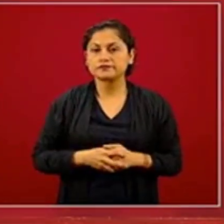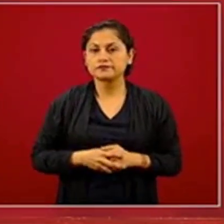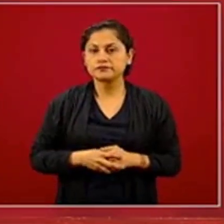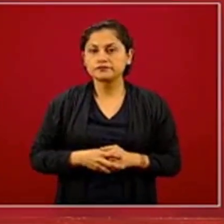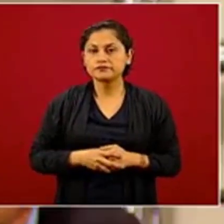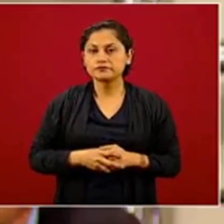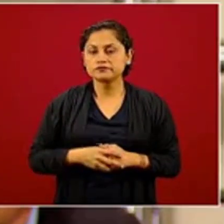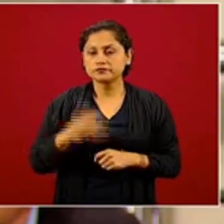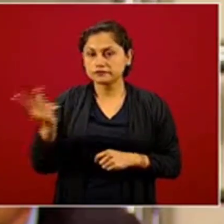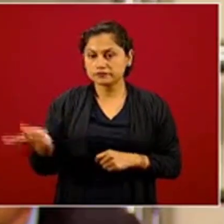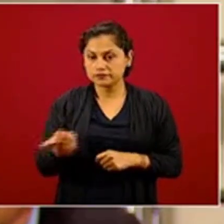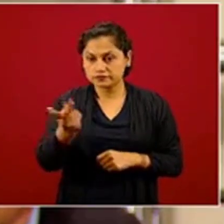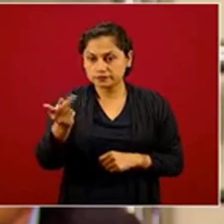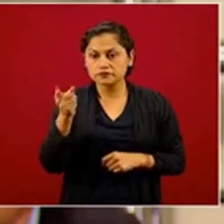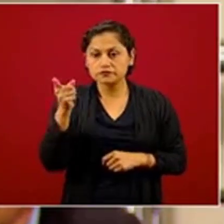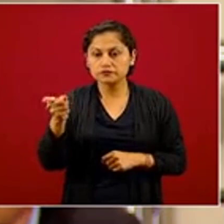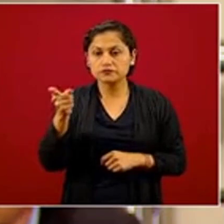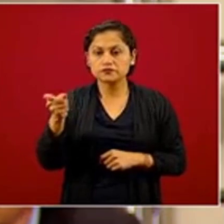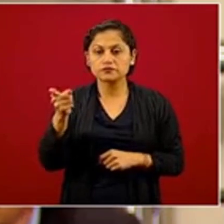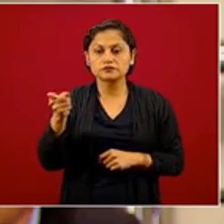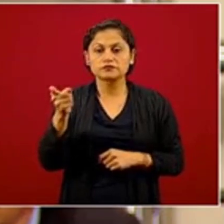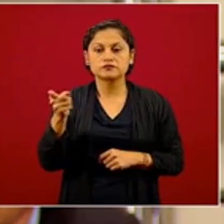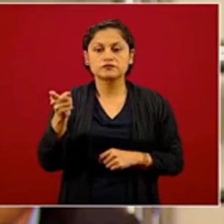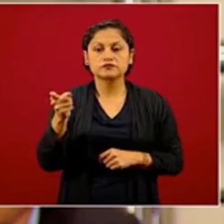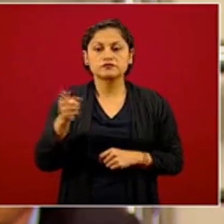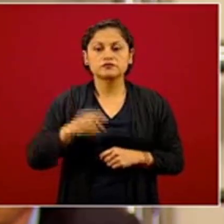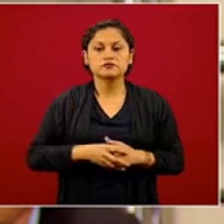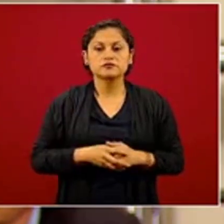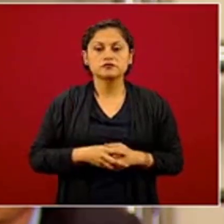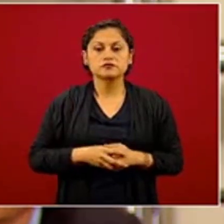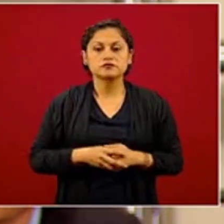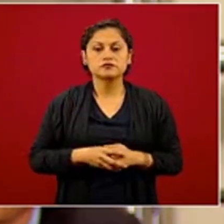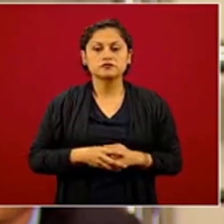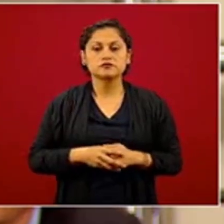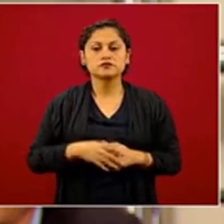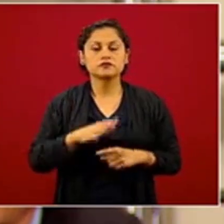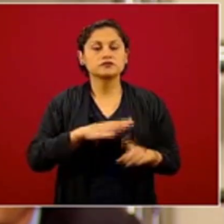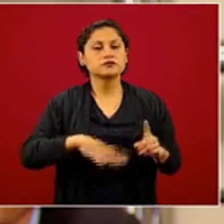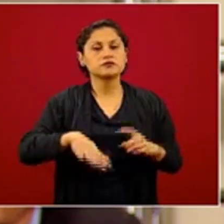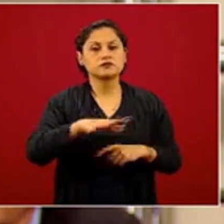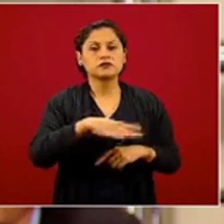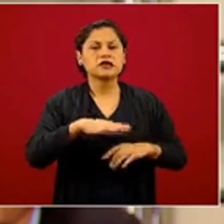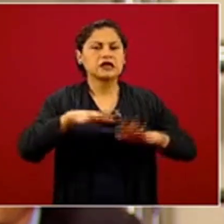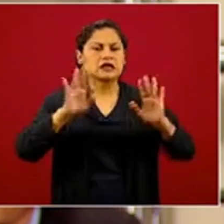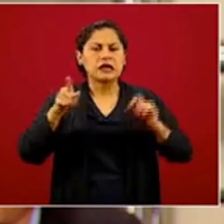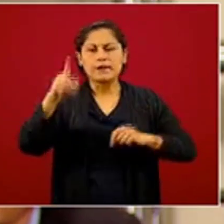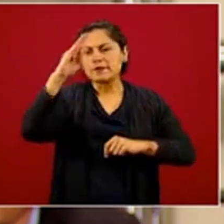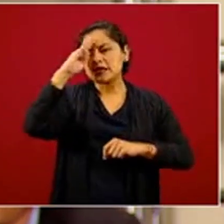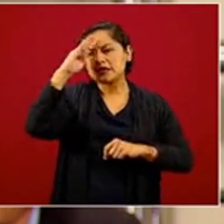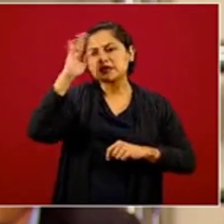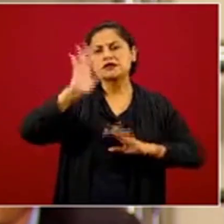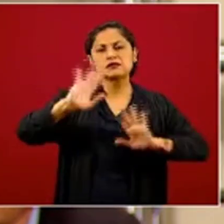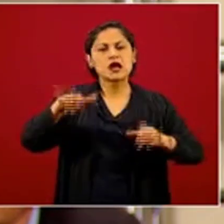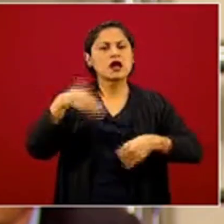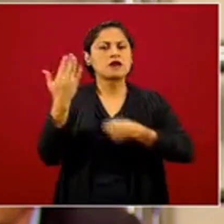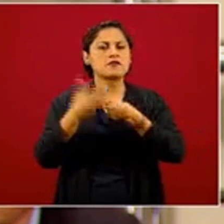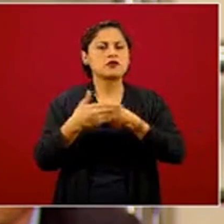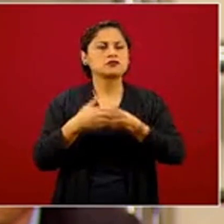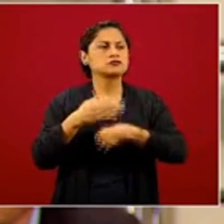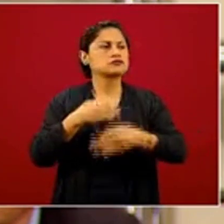enfermedad posterior? Hagamos de cuenta que ya todos estamos en verde, ya todo es bonito, México el país de las maravillas, ya estamos